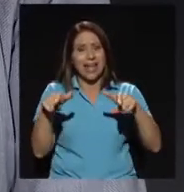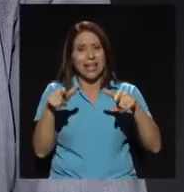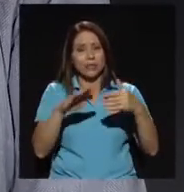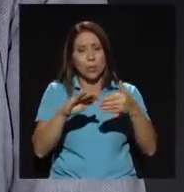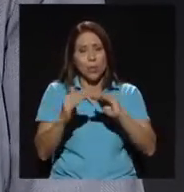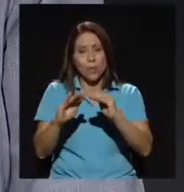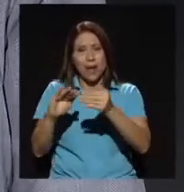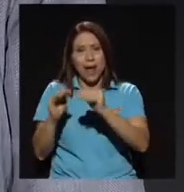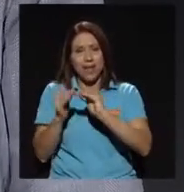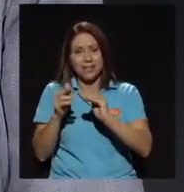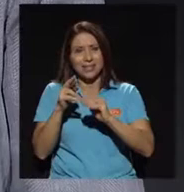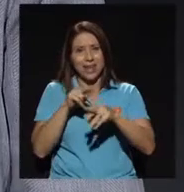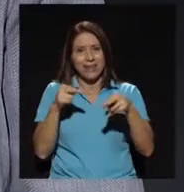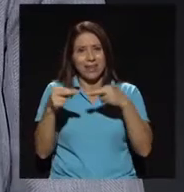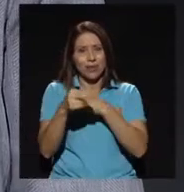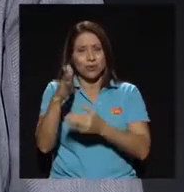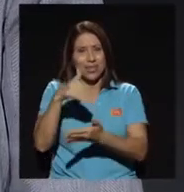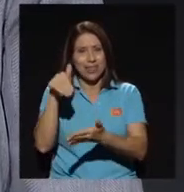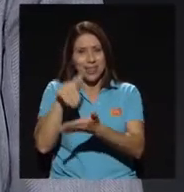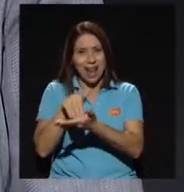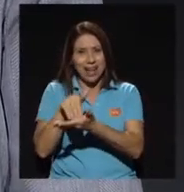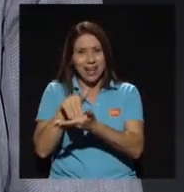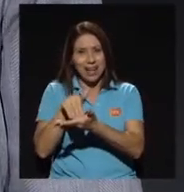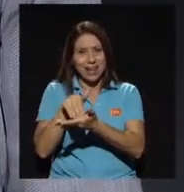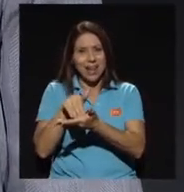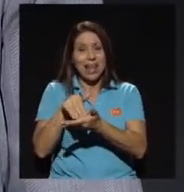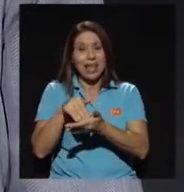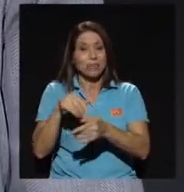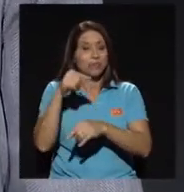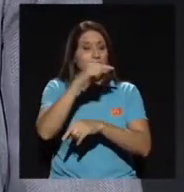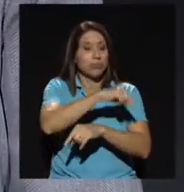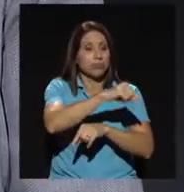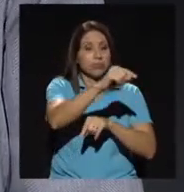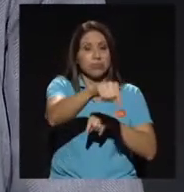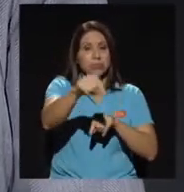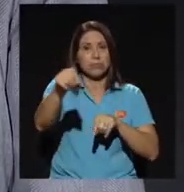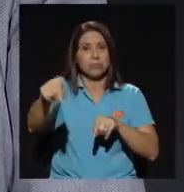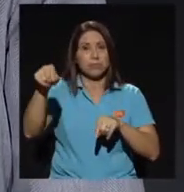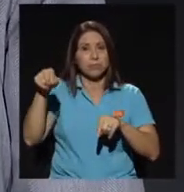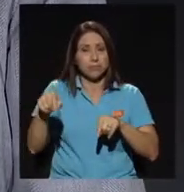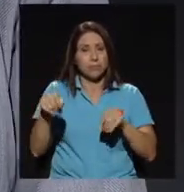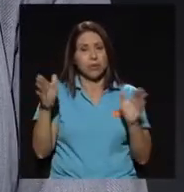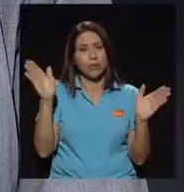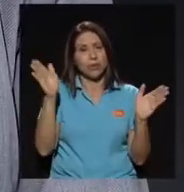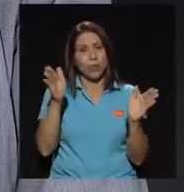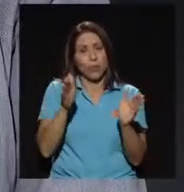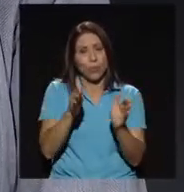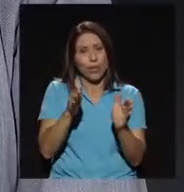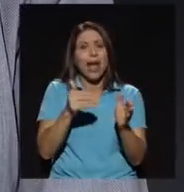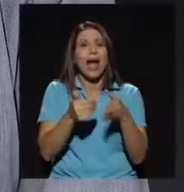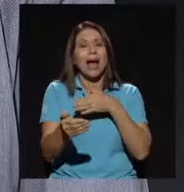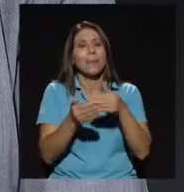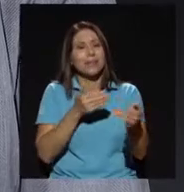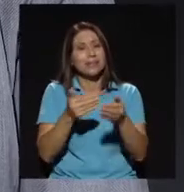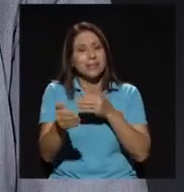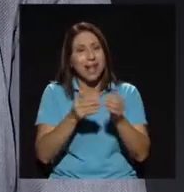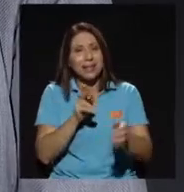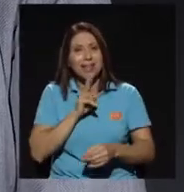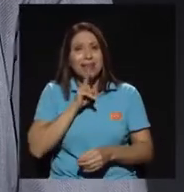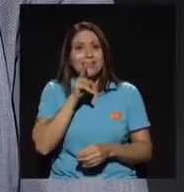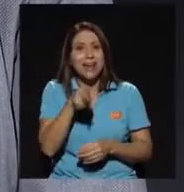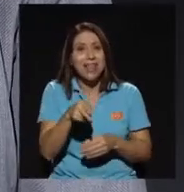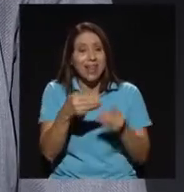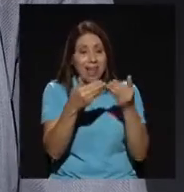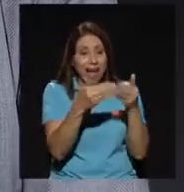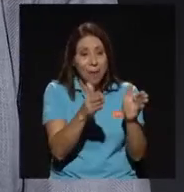La cobertura en regiones periféricas es mucho inferior, a pesar de que en realidad la apertura de sedes en